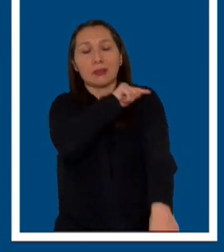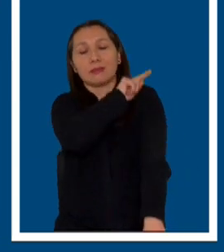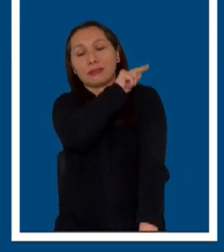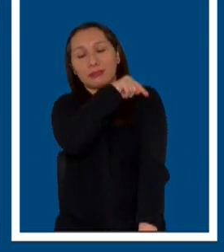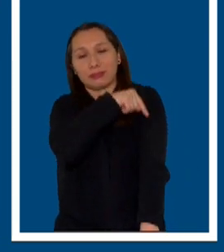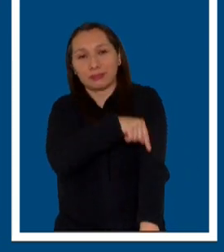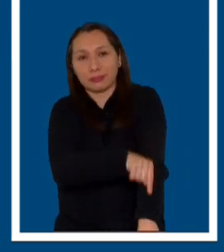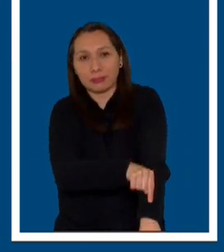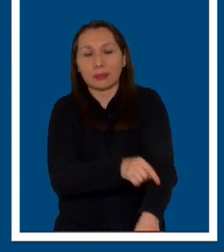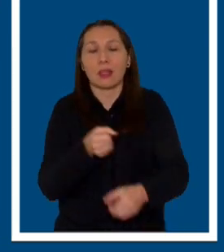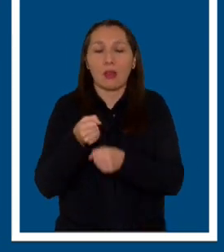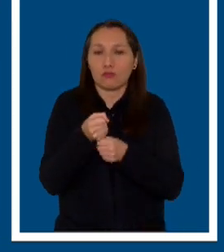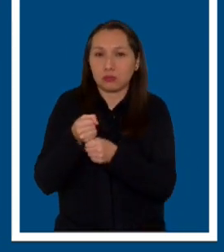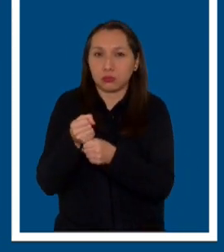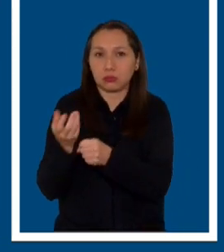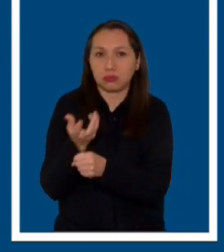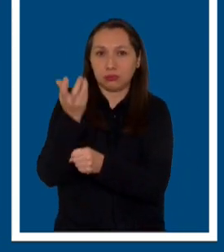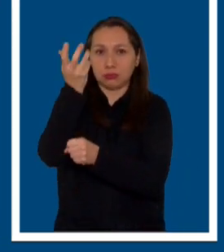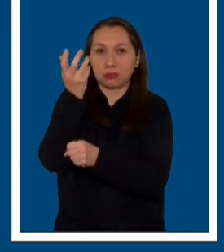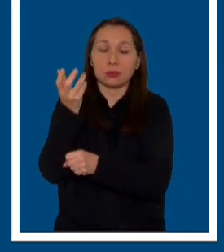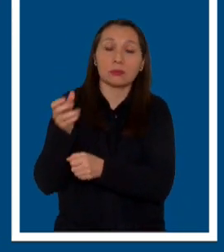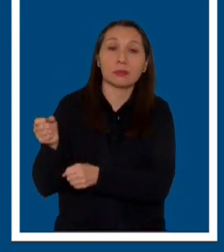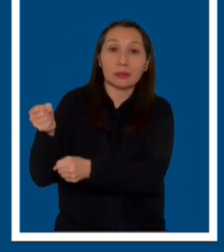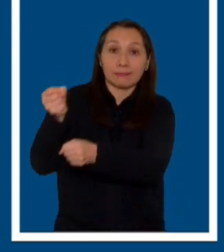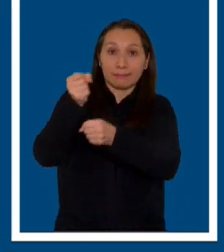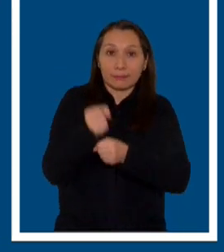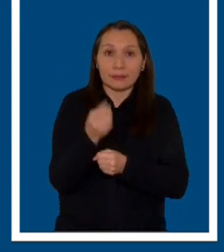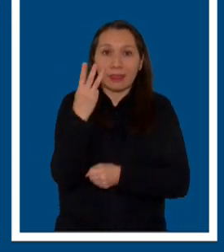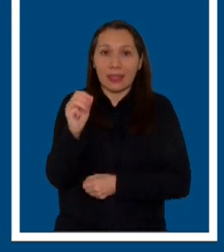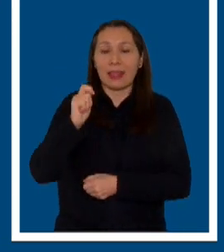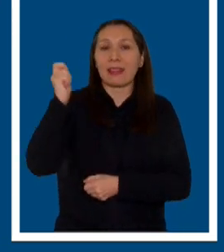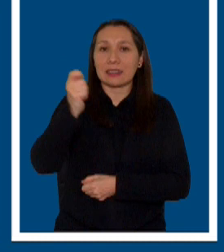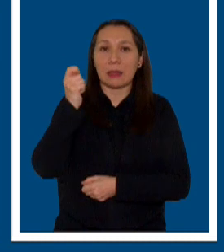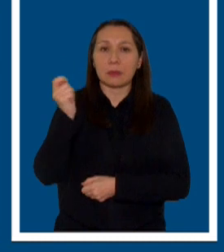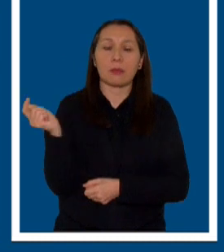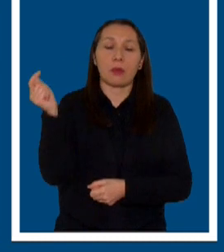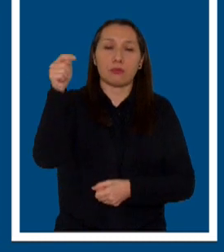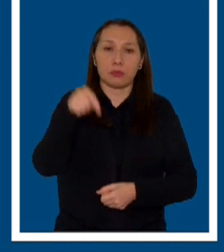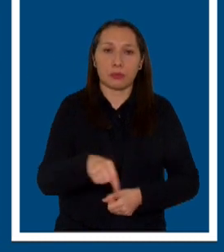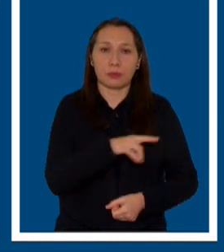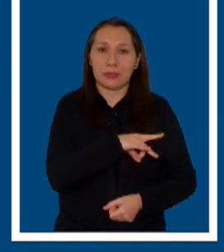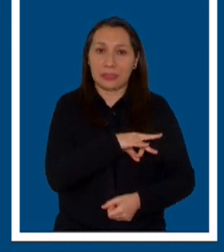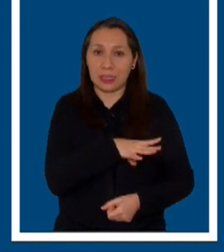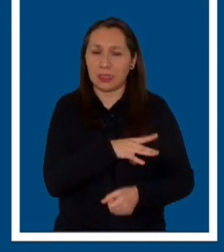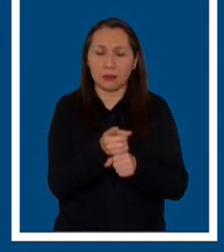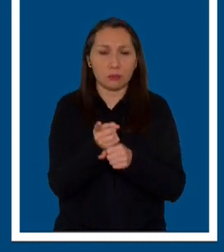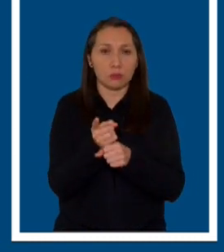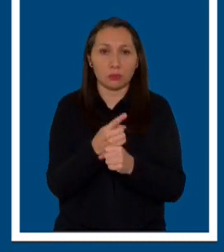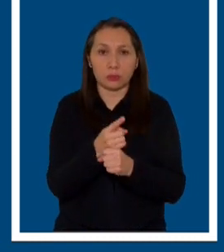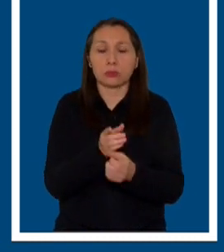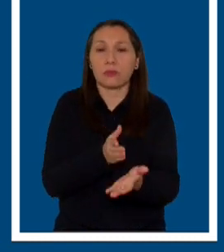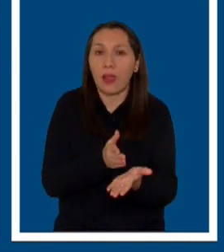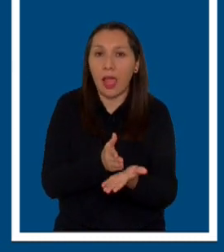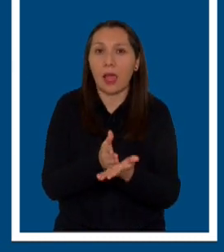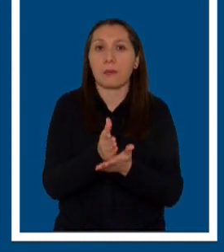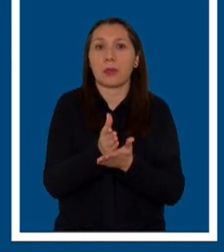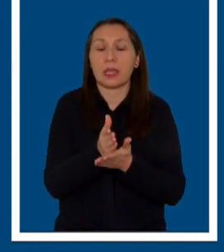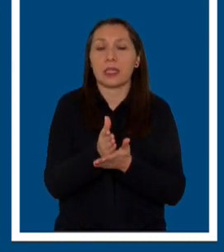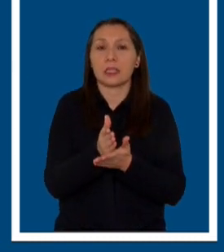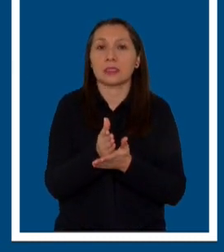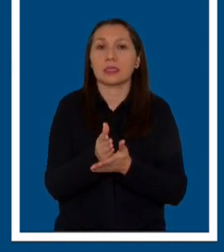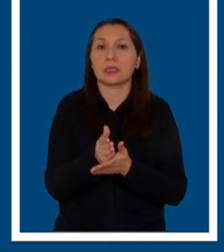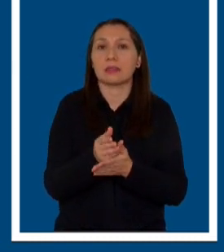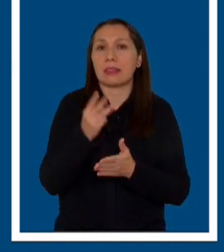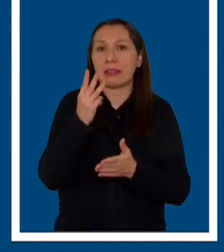la antorcha va a llegar el día 30 de septiembre a Chile e inmediatamente va a partir a